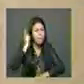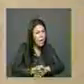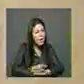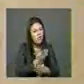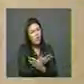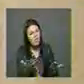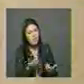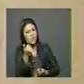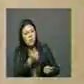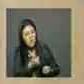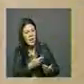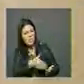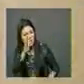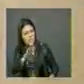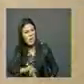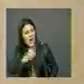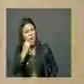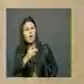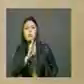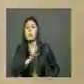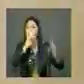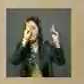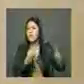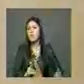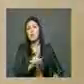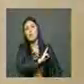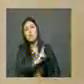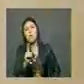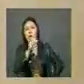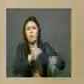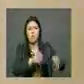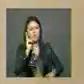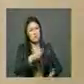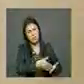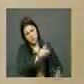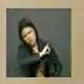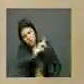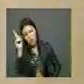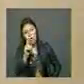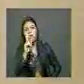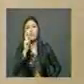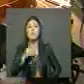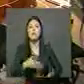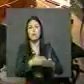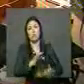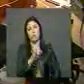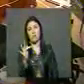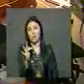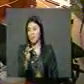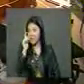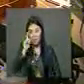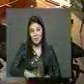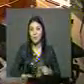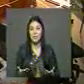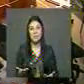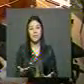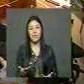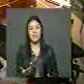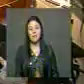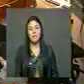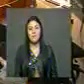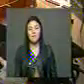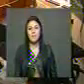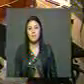pretender la revocatoria de una decisión judicial por vía de acción de tutela. Más aún